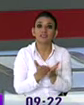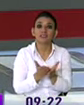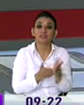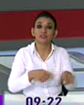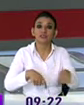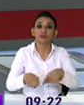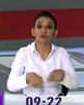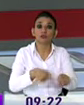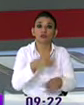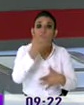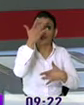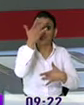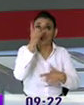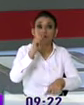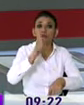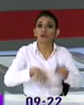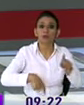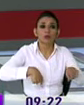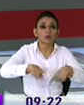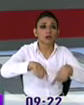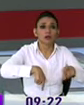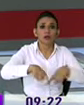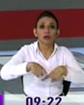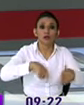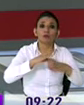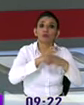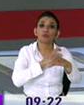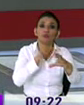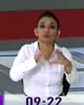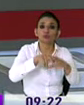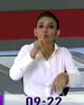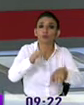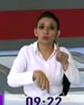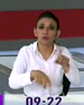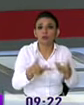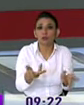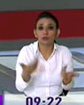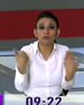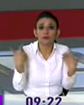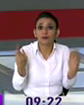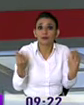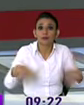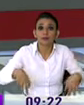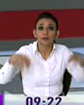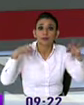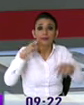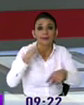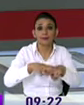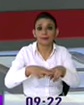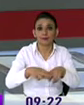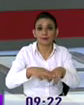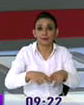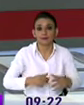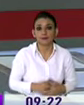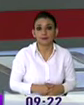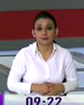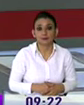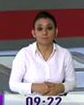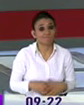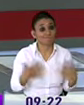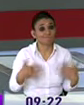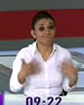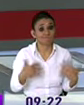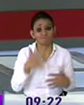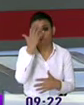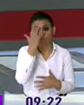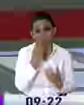su enfermedad no les permite movilizarse en transporte público y no tienen dinero para un servicio privado. Alarmante.